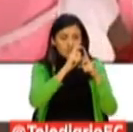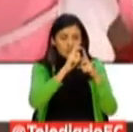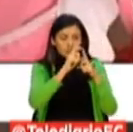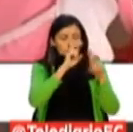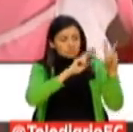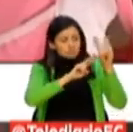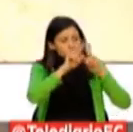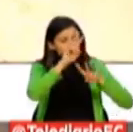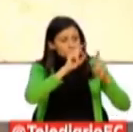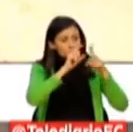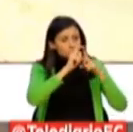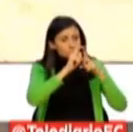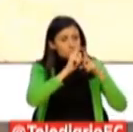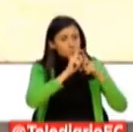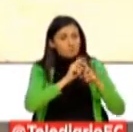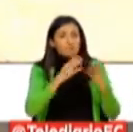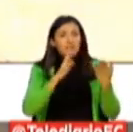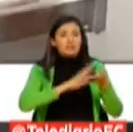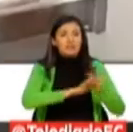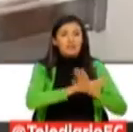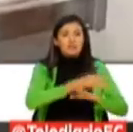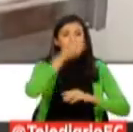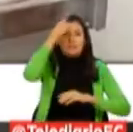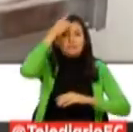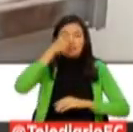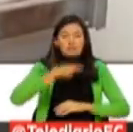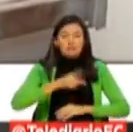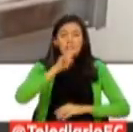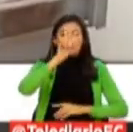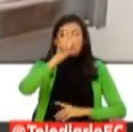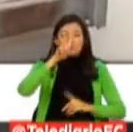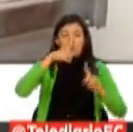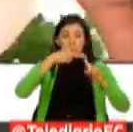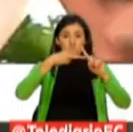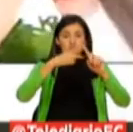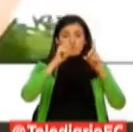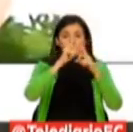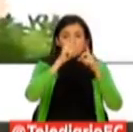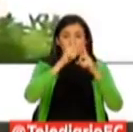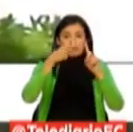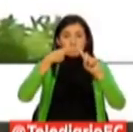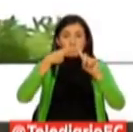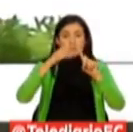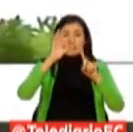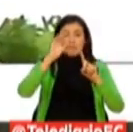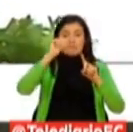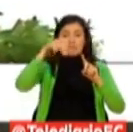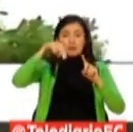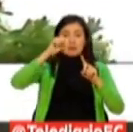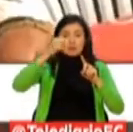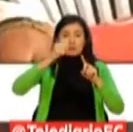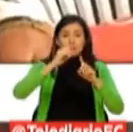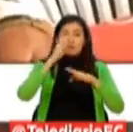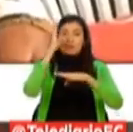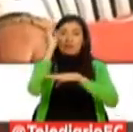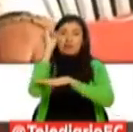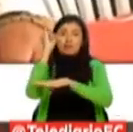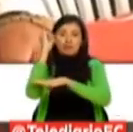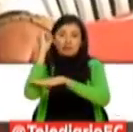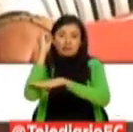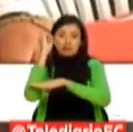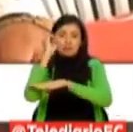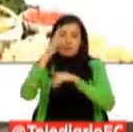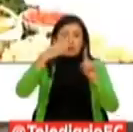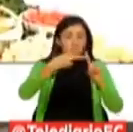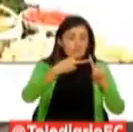de dos términos latinos. Fanus significa templo y esca, comer, en latín,